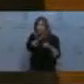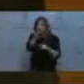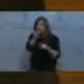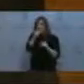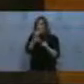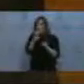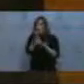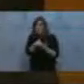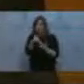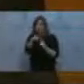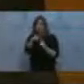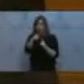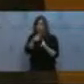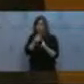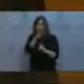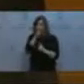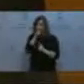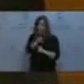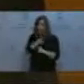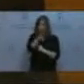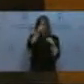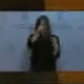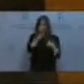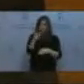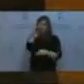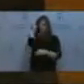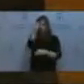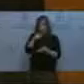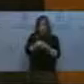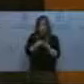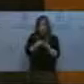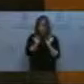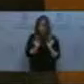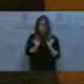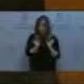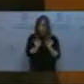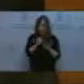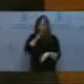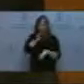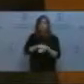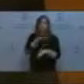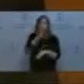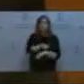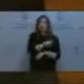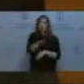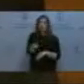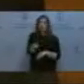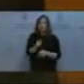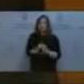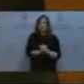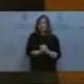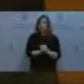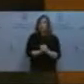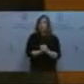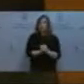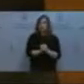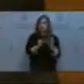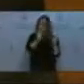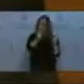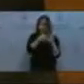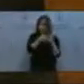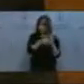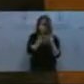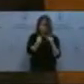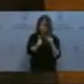años? ¿Usted cree que ese plan se va a cumplir en este aspecto de la recogida selectiva